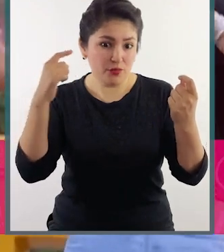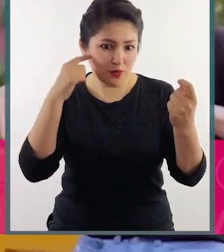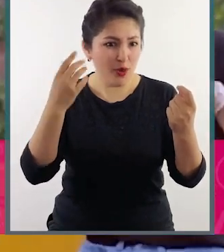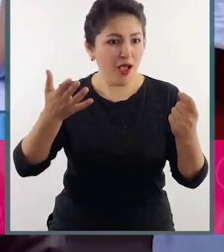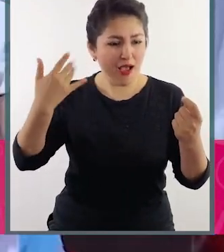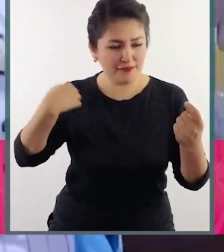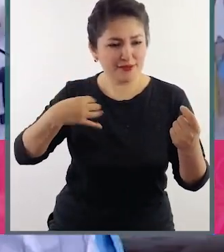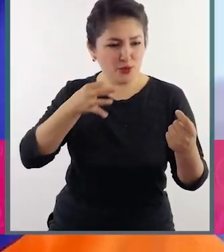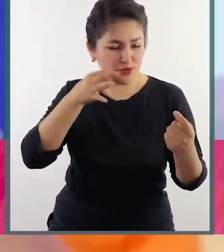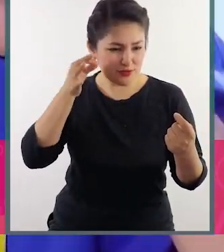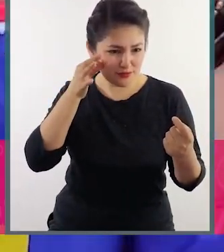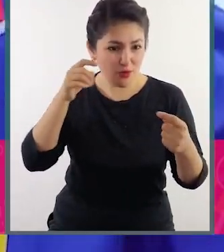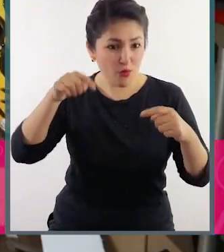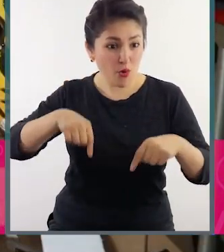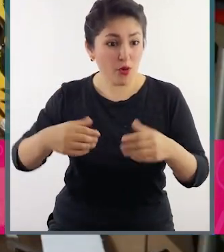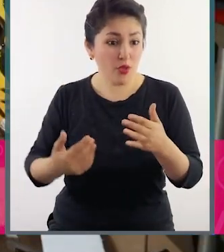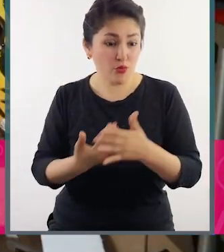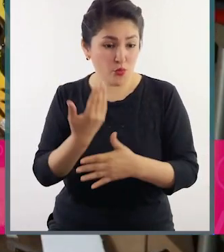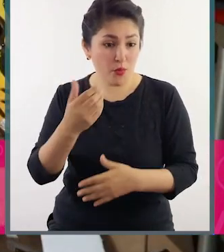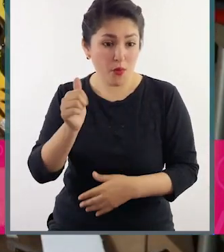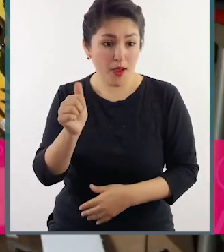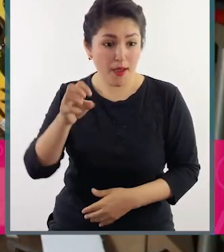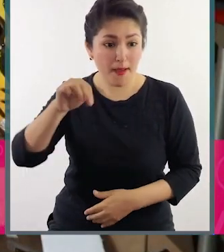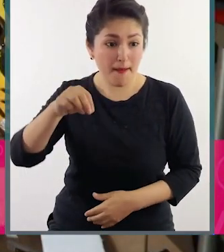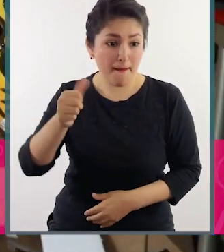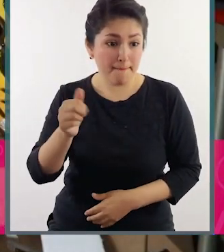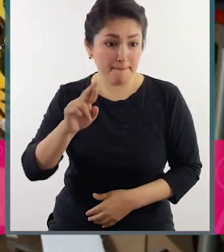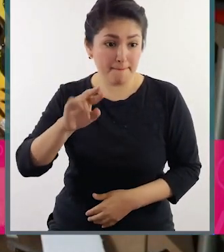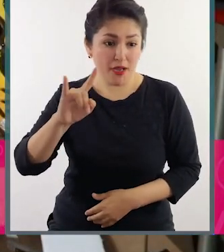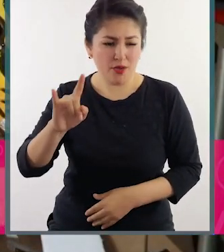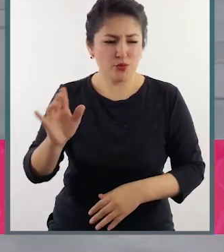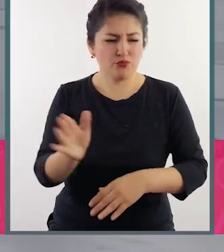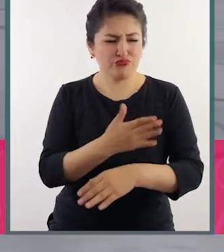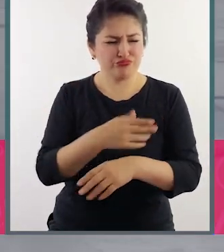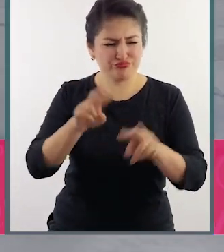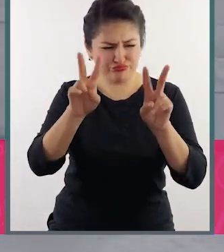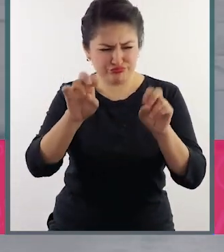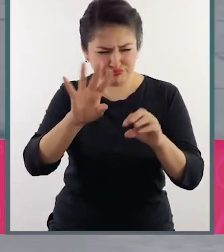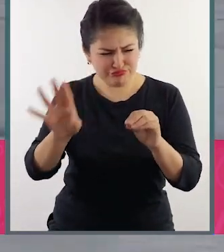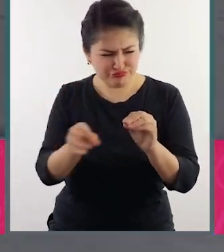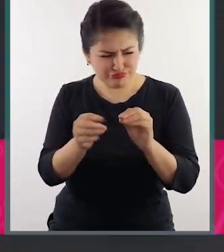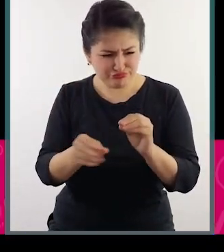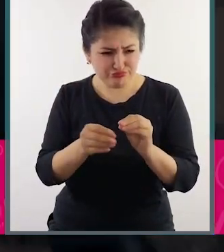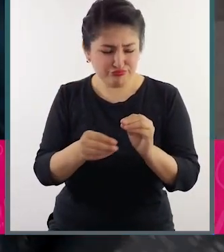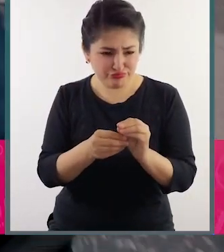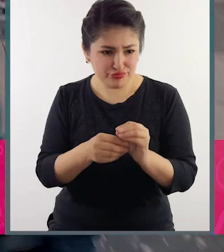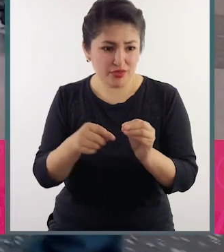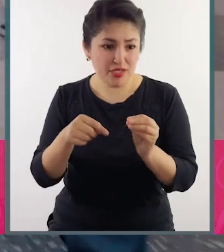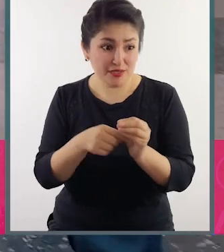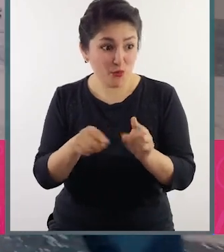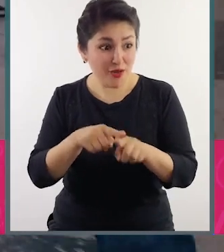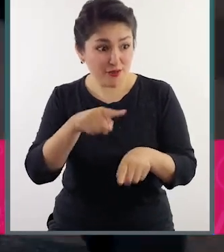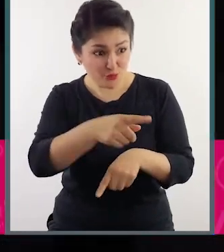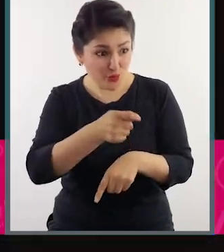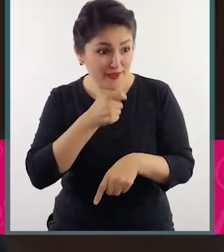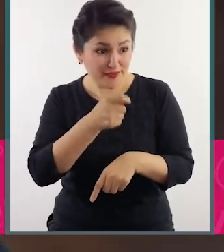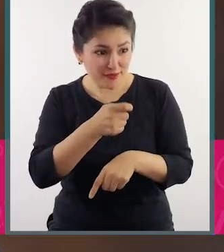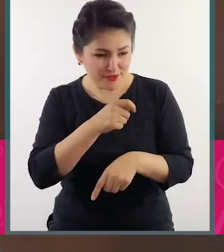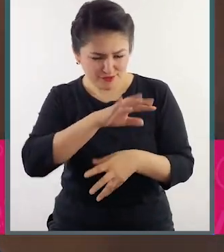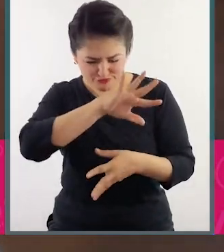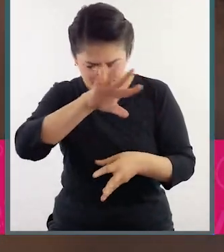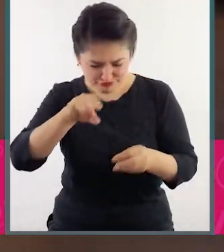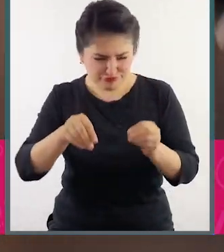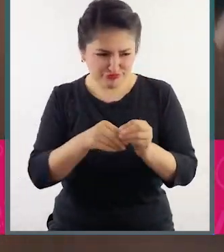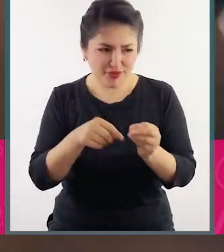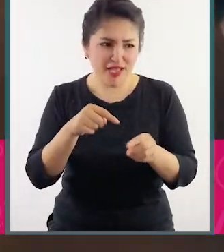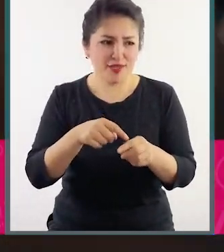raíces andinas, o este proyecto que se llama Maru, que es un álbum conceptual en el cual yo estoy resumiendo toda